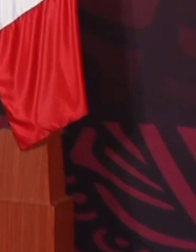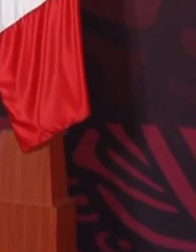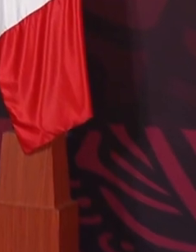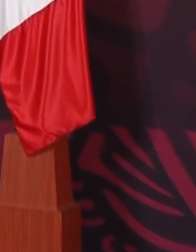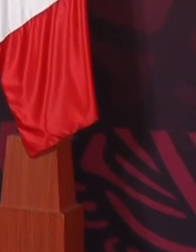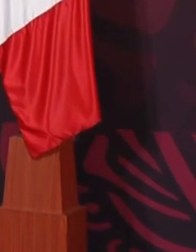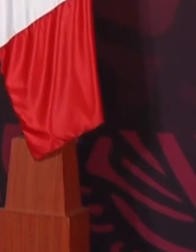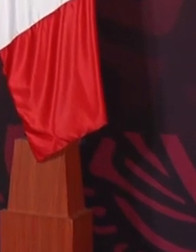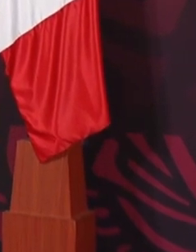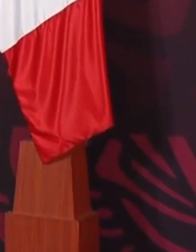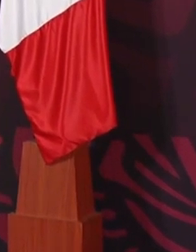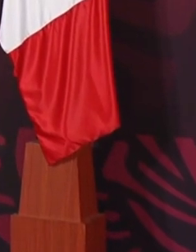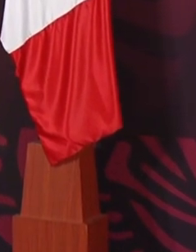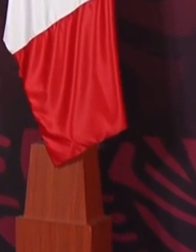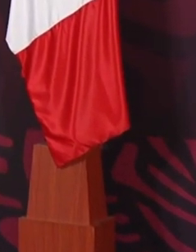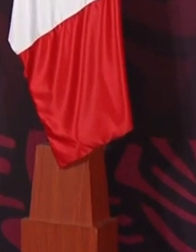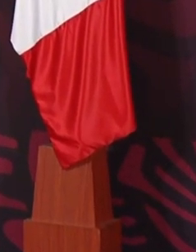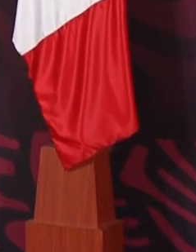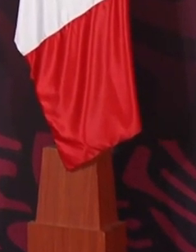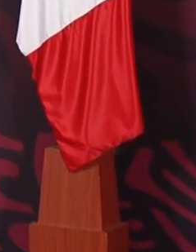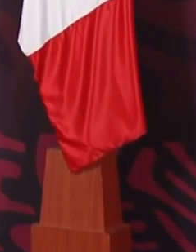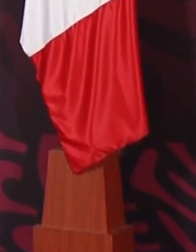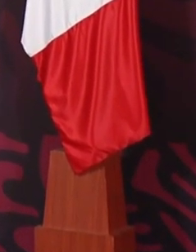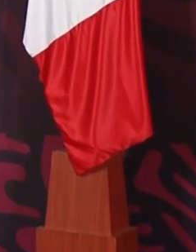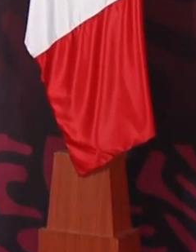no sabemos. ¿Quién iba a imaginar